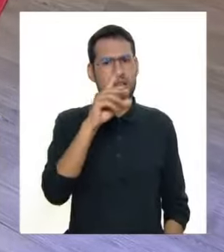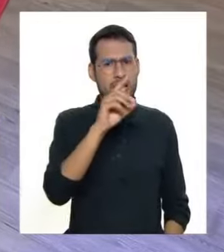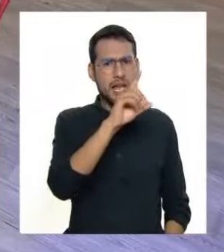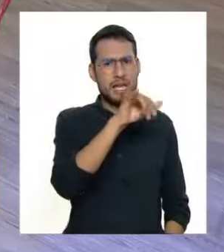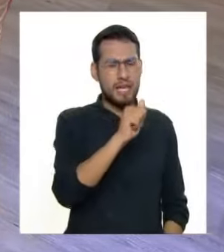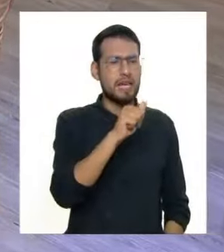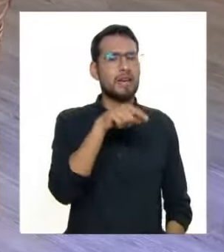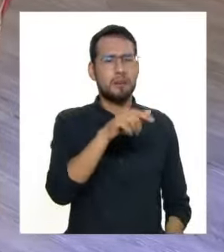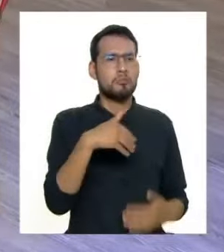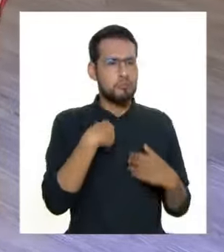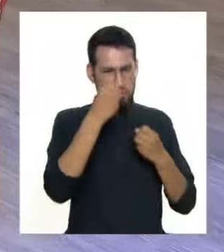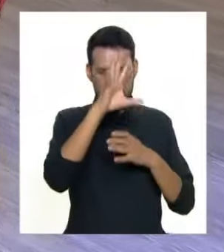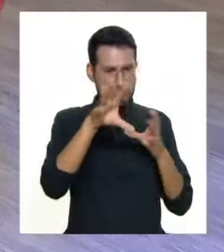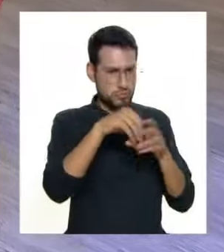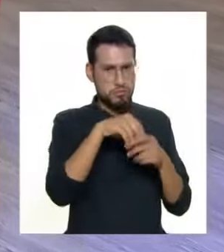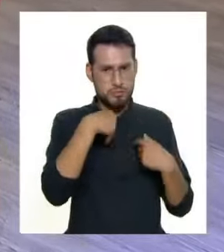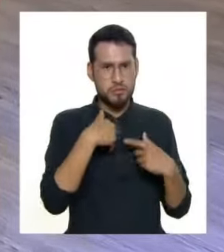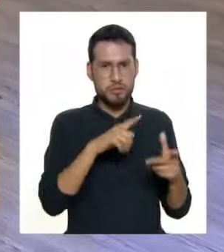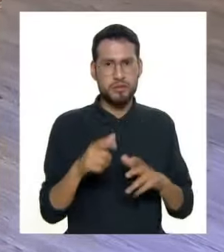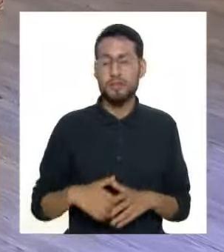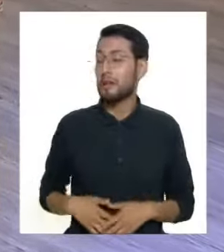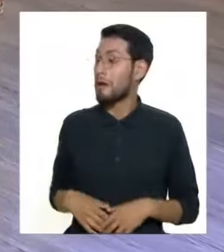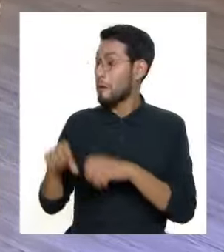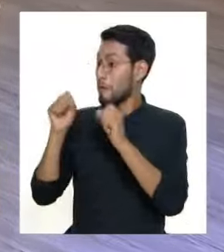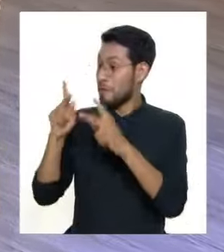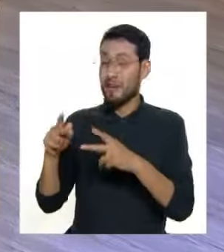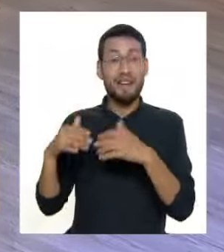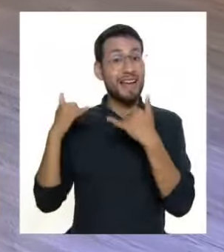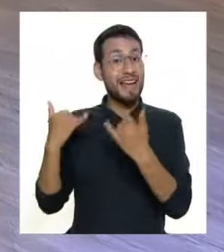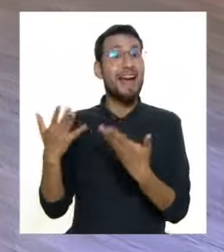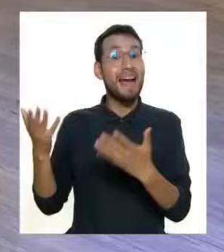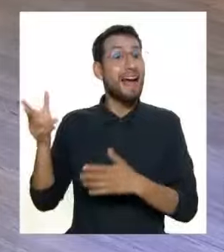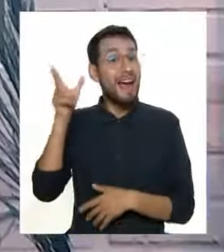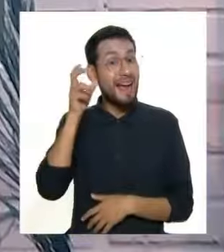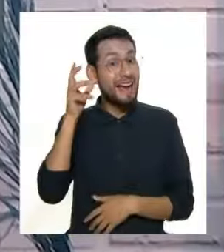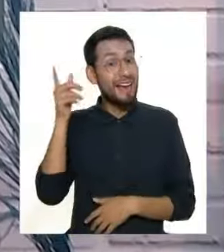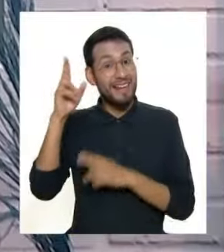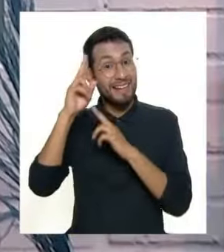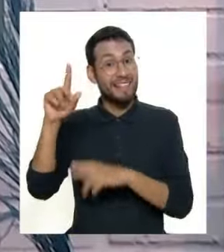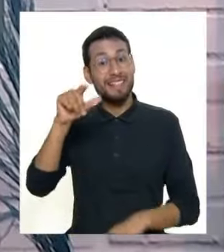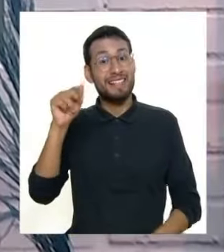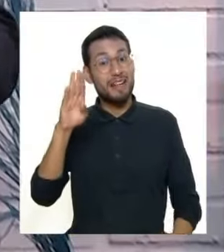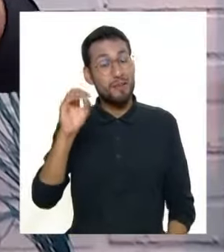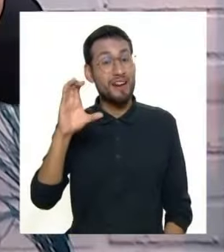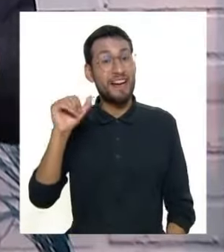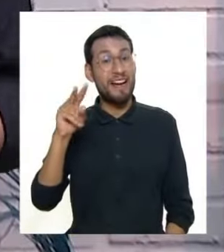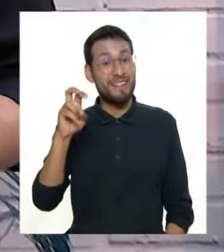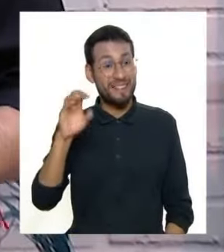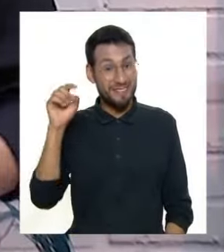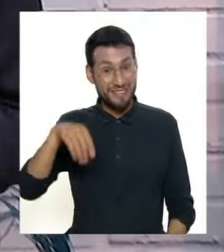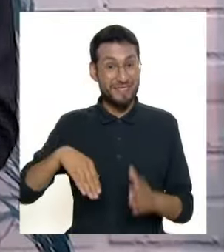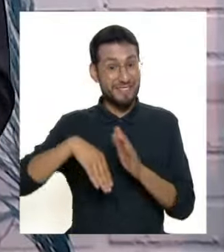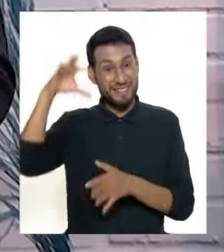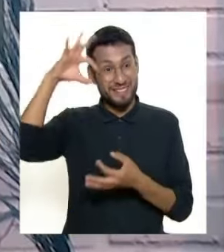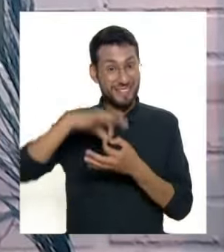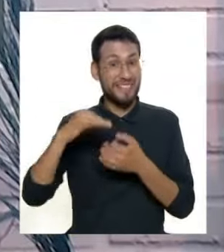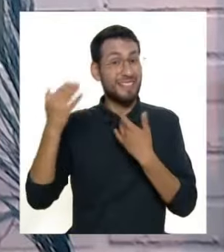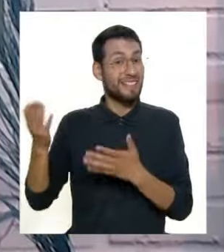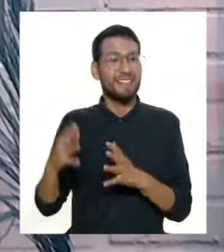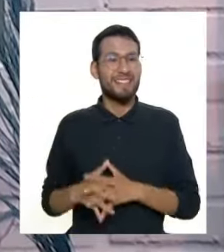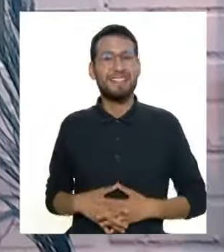ahí, ya está todo preparado. Perfecto, y lo que ustedes quieren escuchar es este homenaje al Sambo Cabero, y aquí en Más Conectados